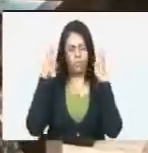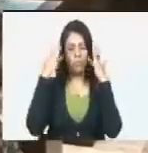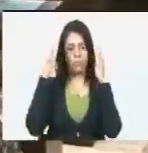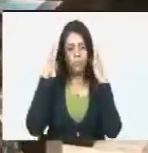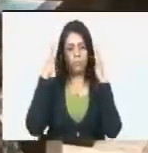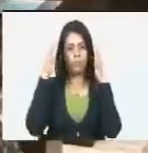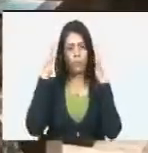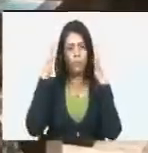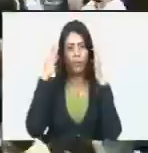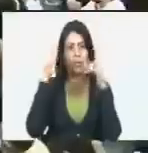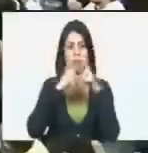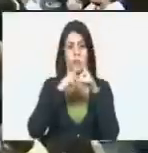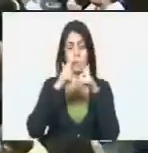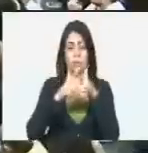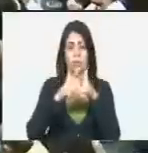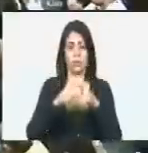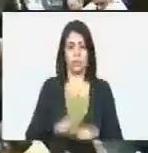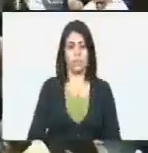Por lo tanto,